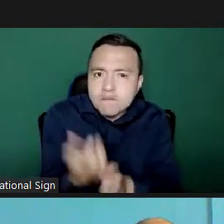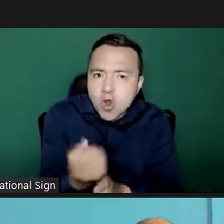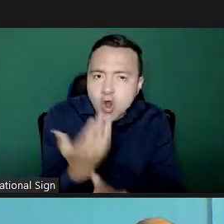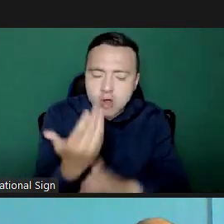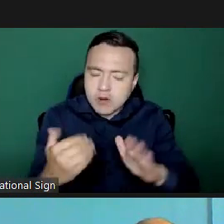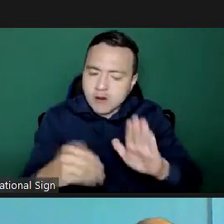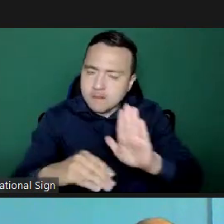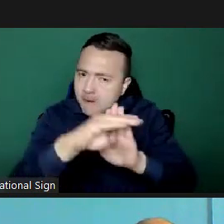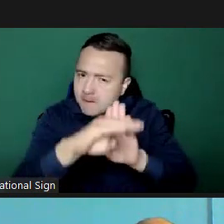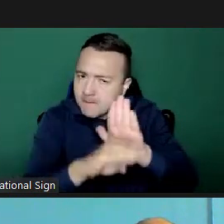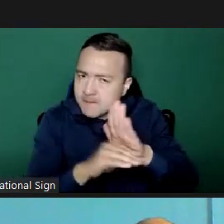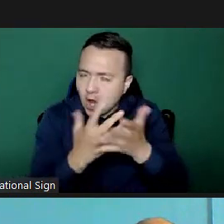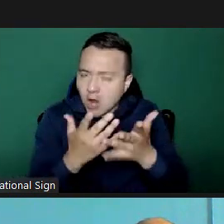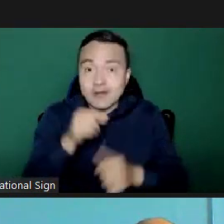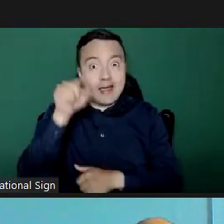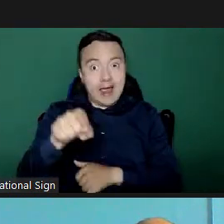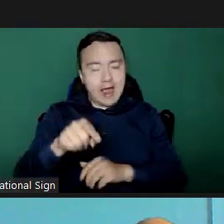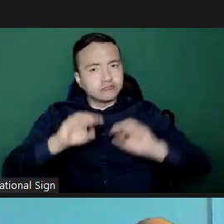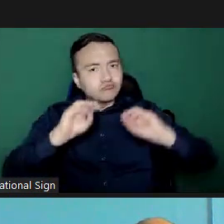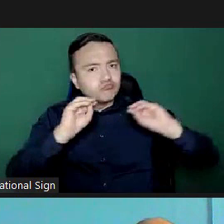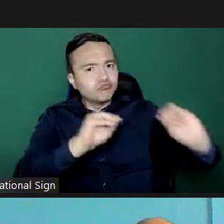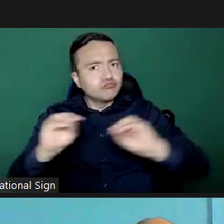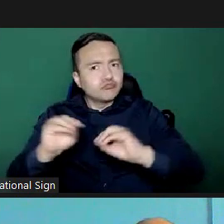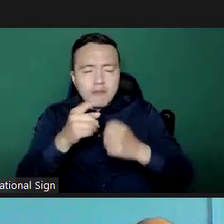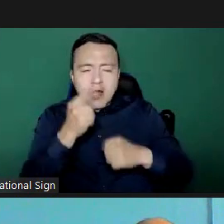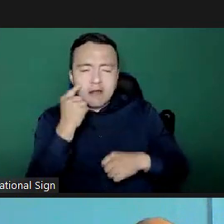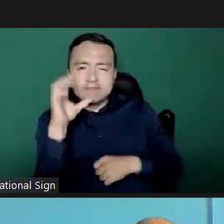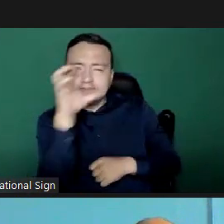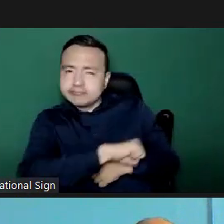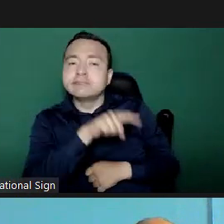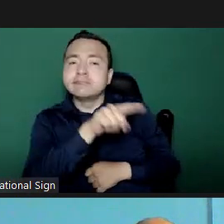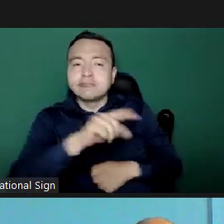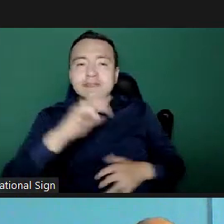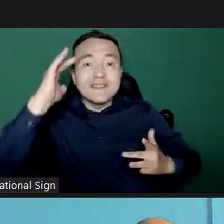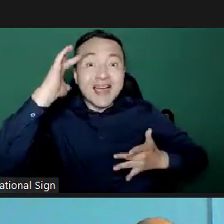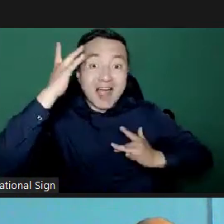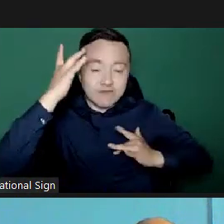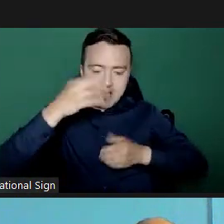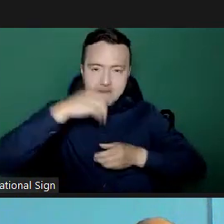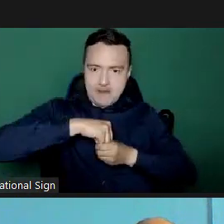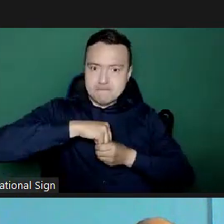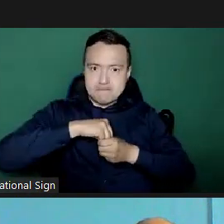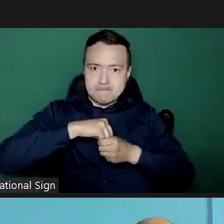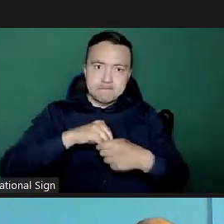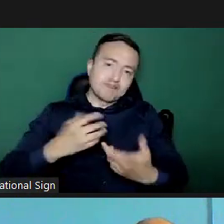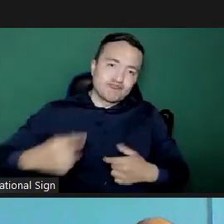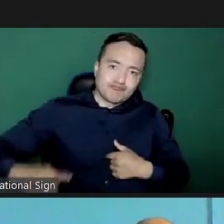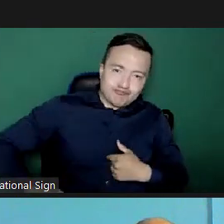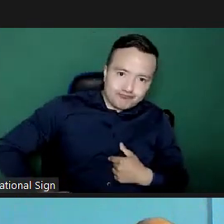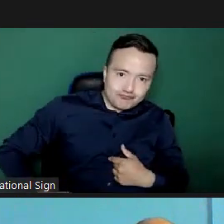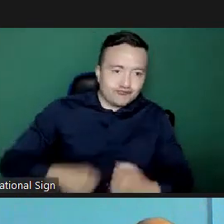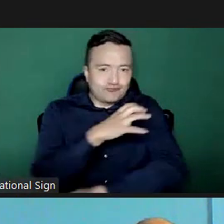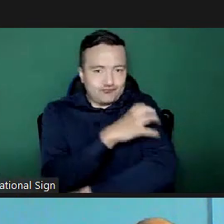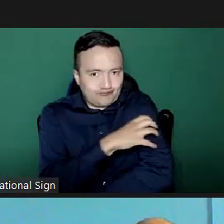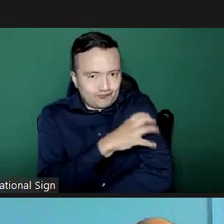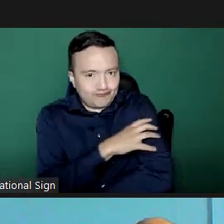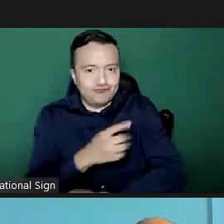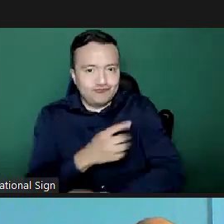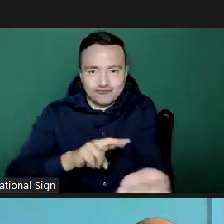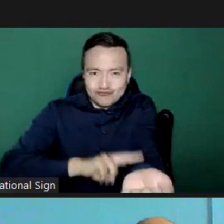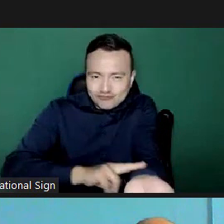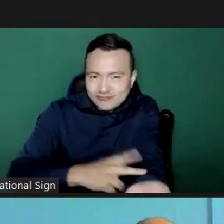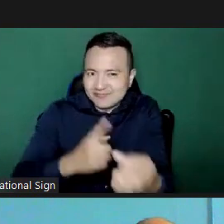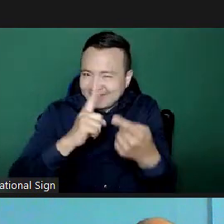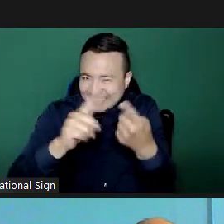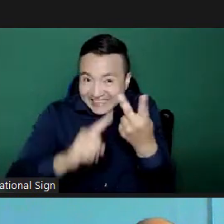causas básicas de las enfermedades no transmisibles en nuestra población y también son parte de una estrategia global para cambiar